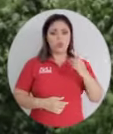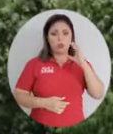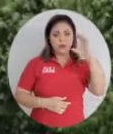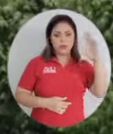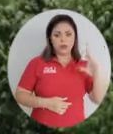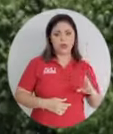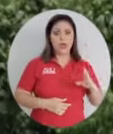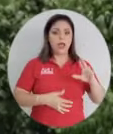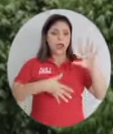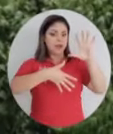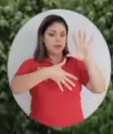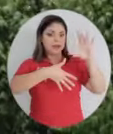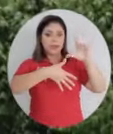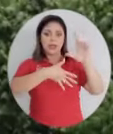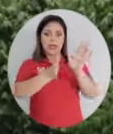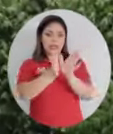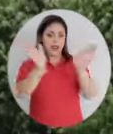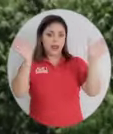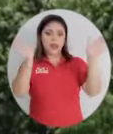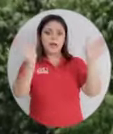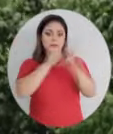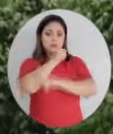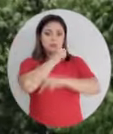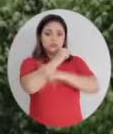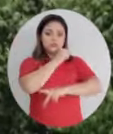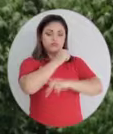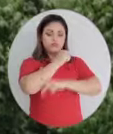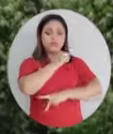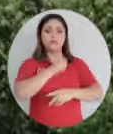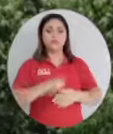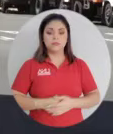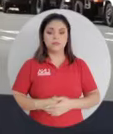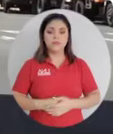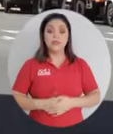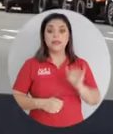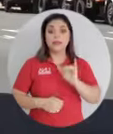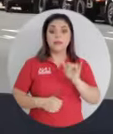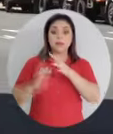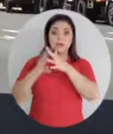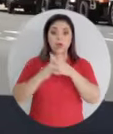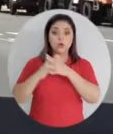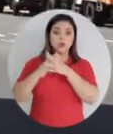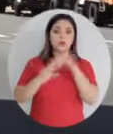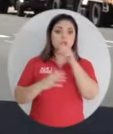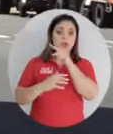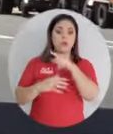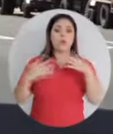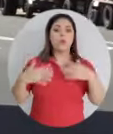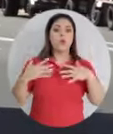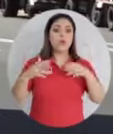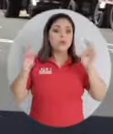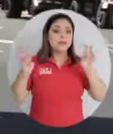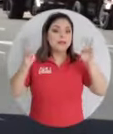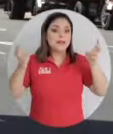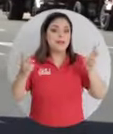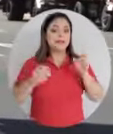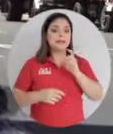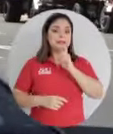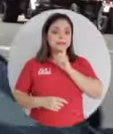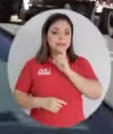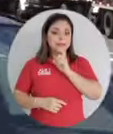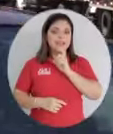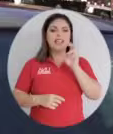Costa Rica, América Latina en general, ¿verdad? Y además los Estados Unidos ha venido a acrecentar un tema complejo que requerirá siempre un programa